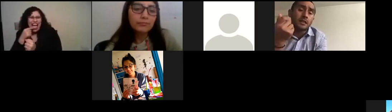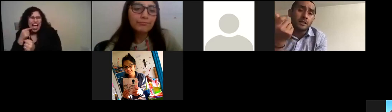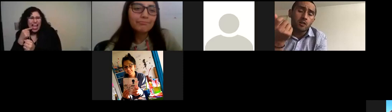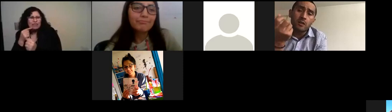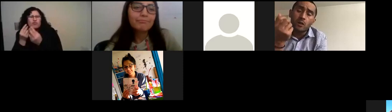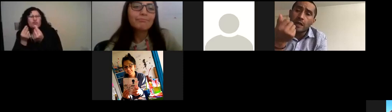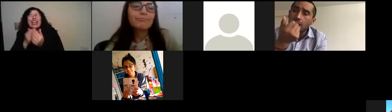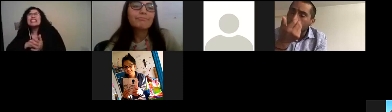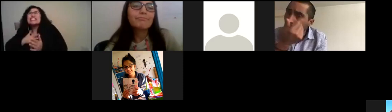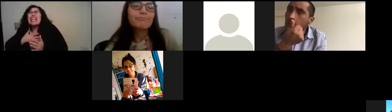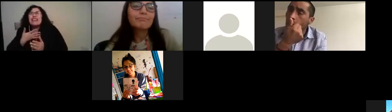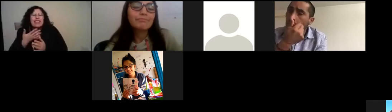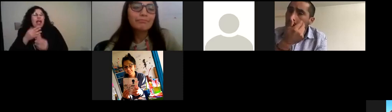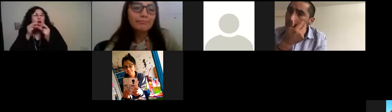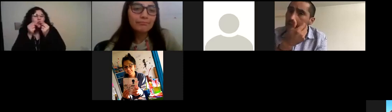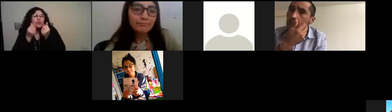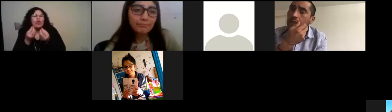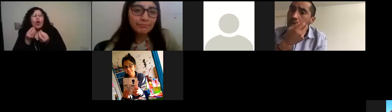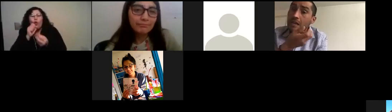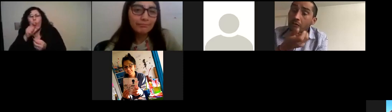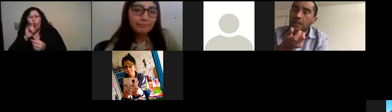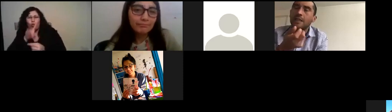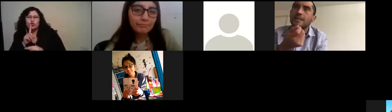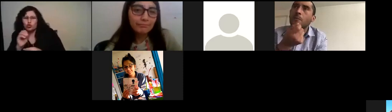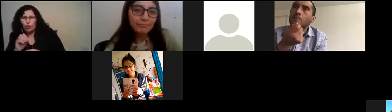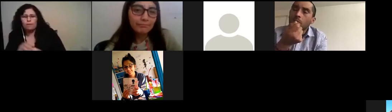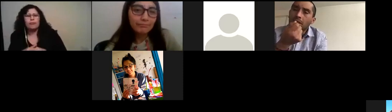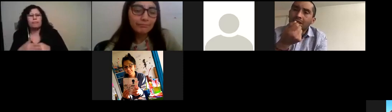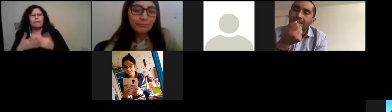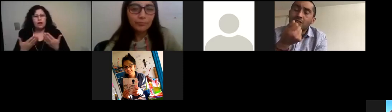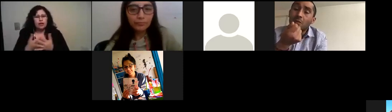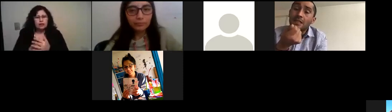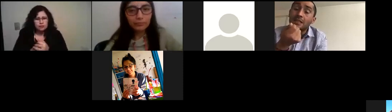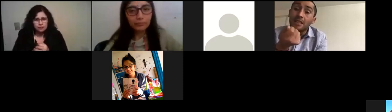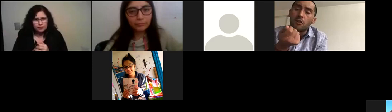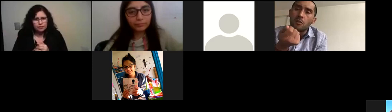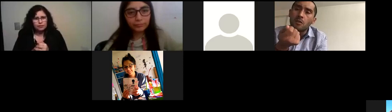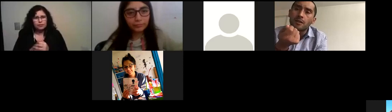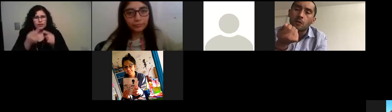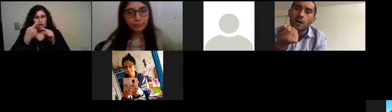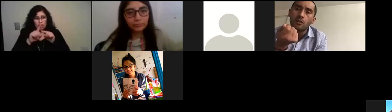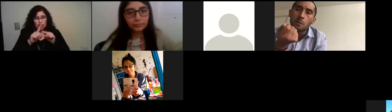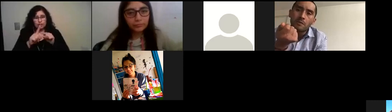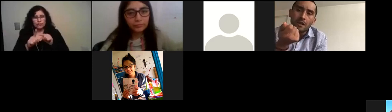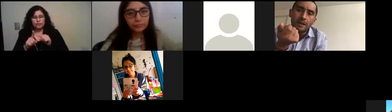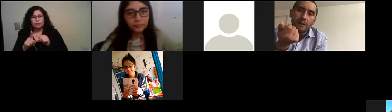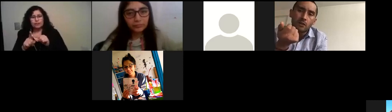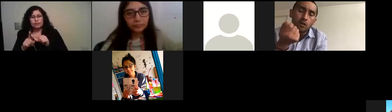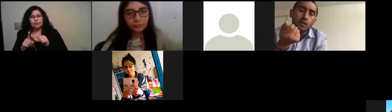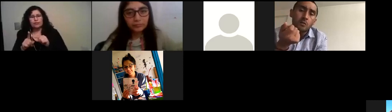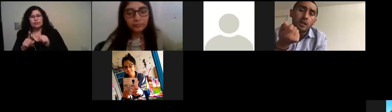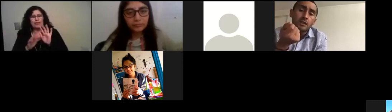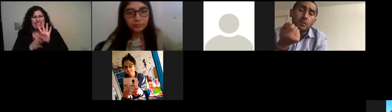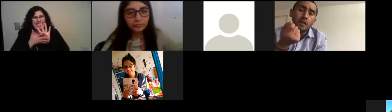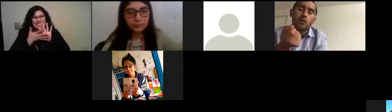en un accidente cerebrovascular que curse con una alteración en la mímica facial, ¿ya? Van a haber síntomas sensitivos, ¿de acuerdo? Y van a haber